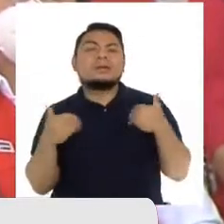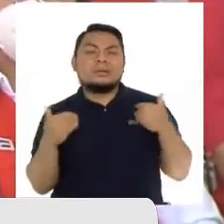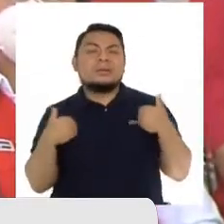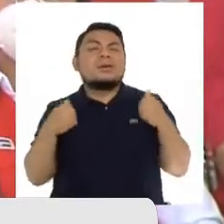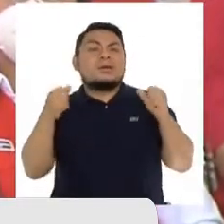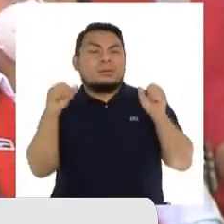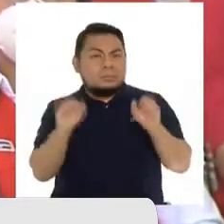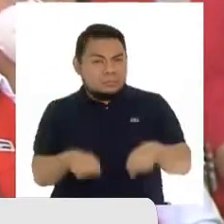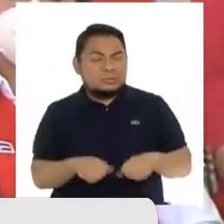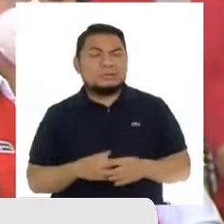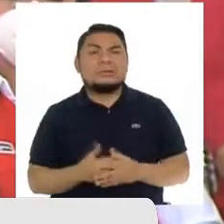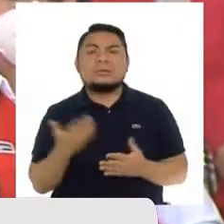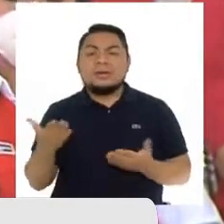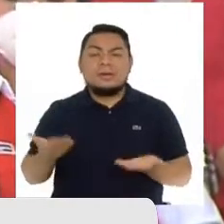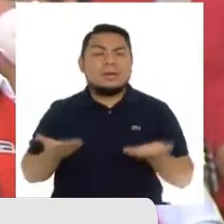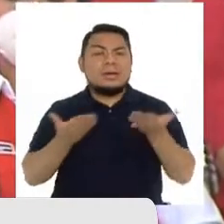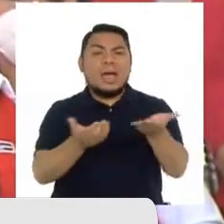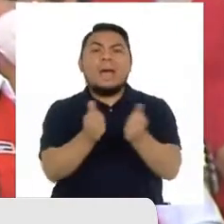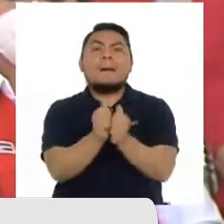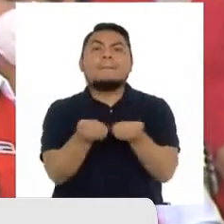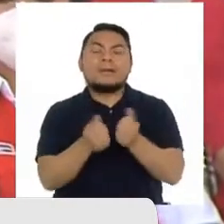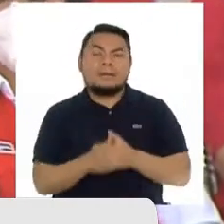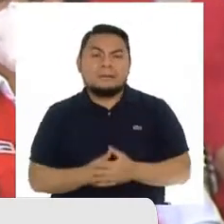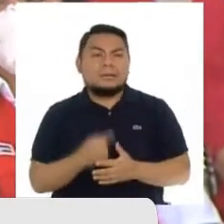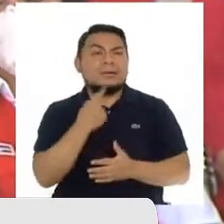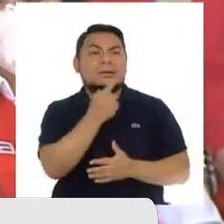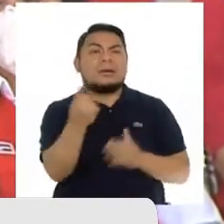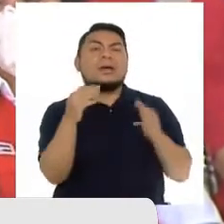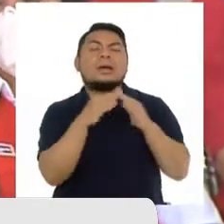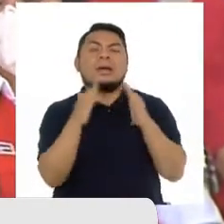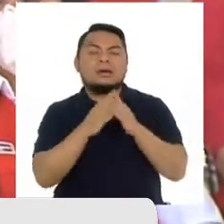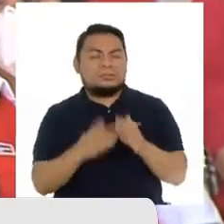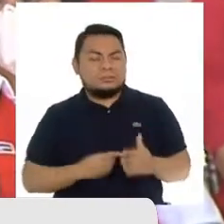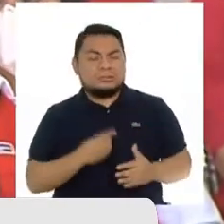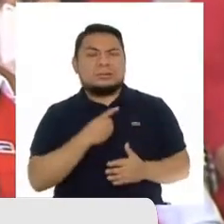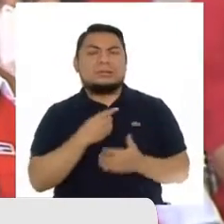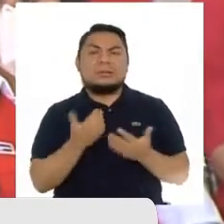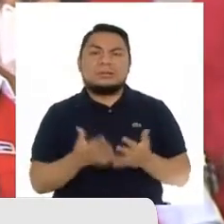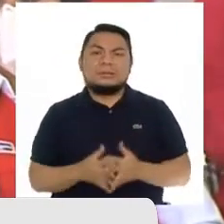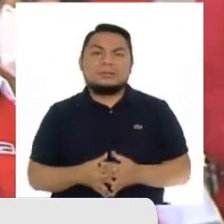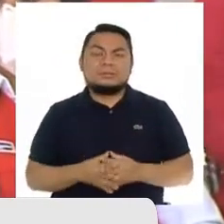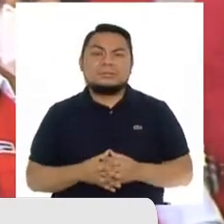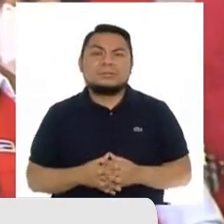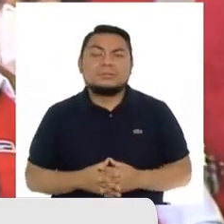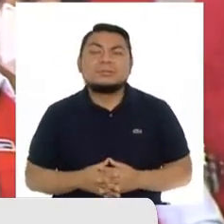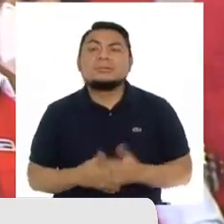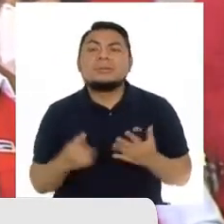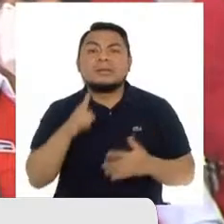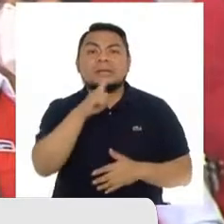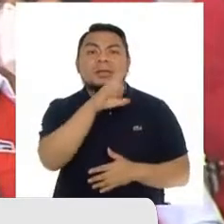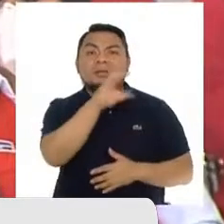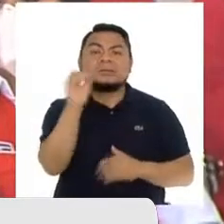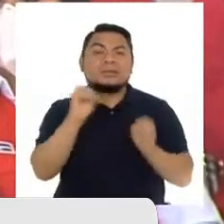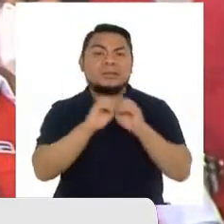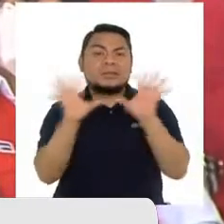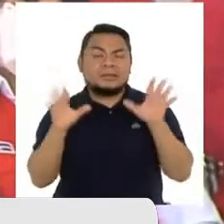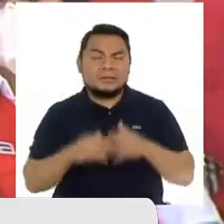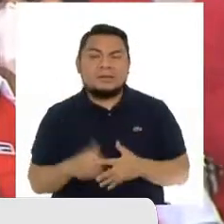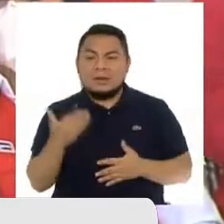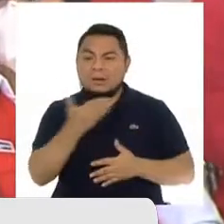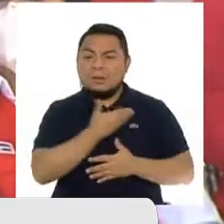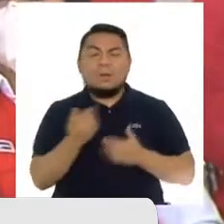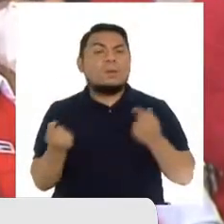posibilidad de llevar un pan a casa con dignidad en 100 días el